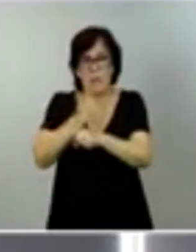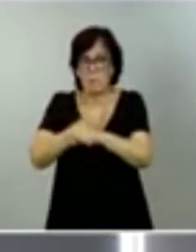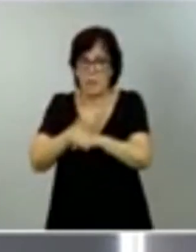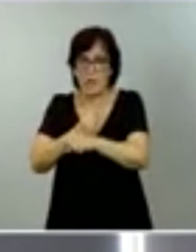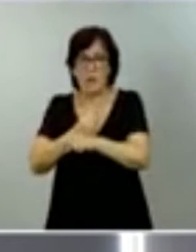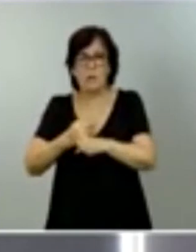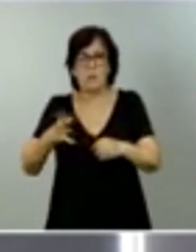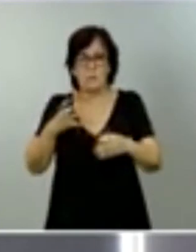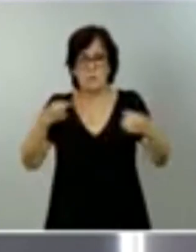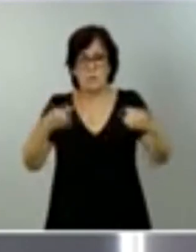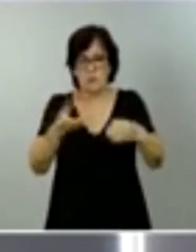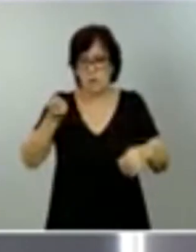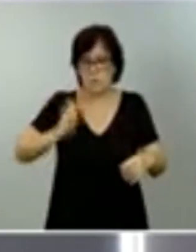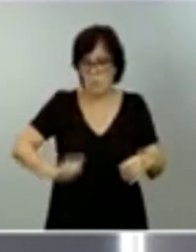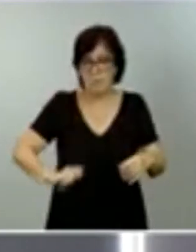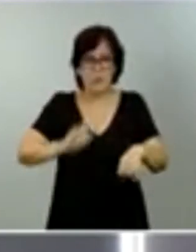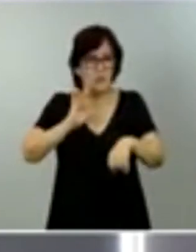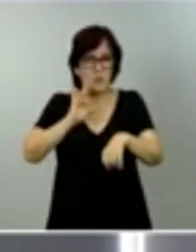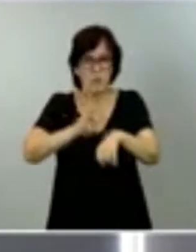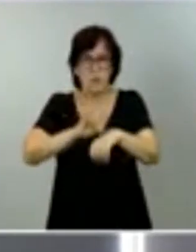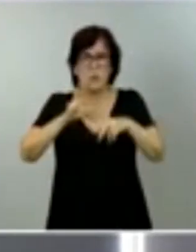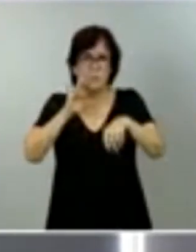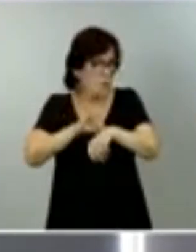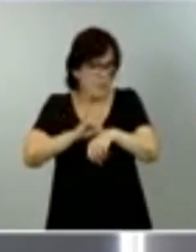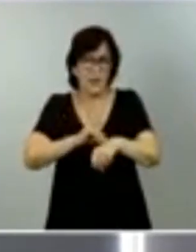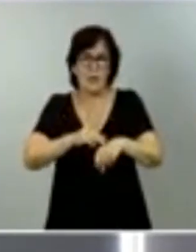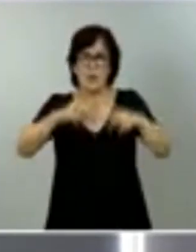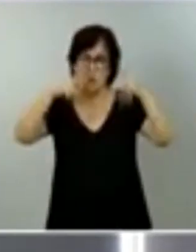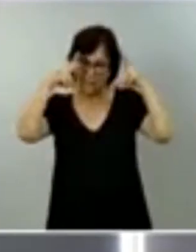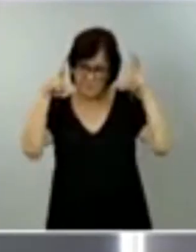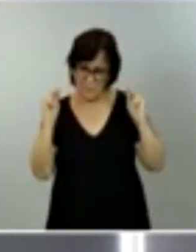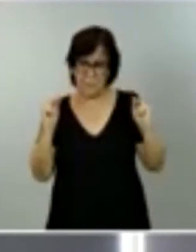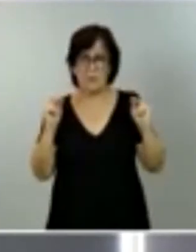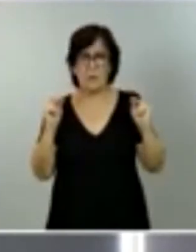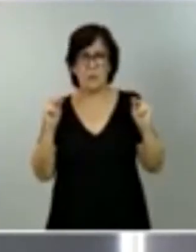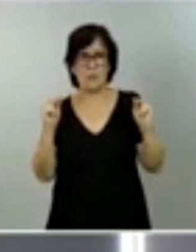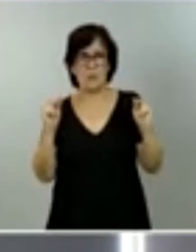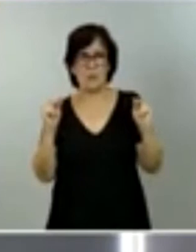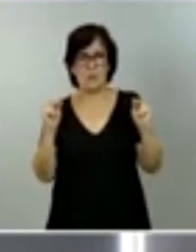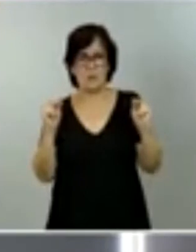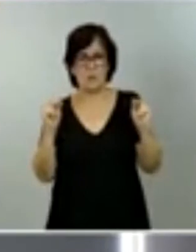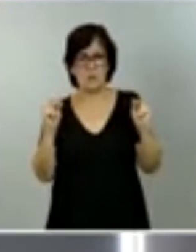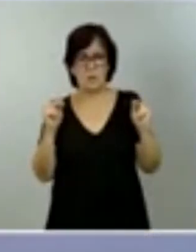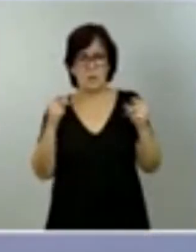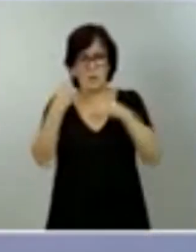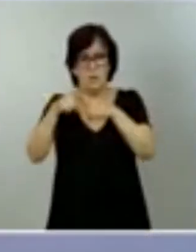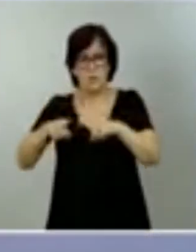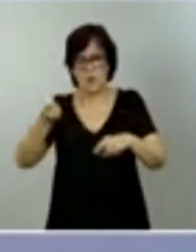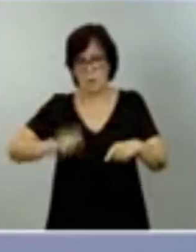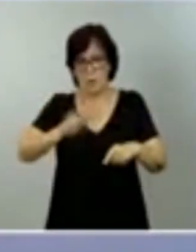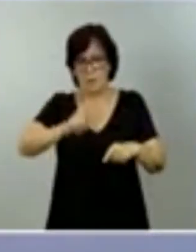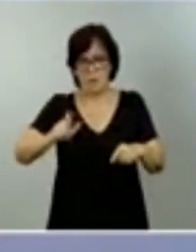conjunto de profesiones sanitarias, todos, médicos, enfermeros y distintas profesiones del ámbito